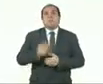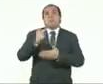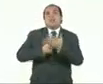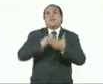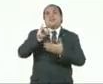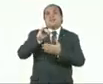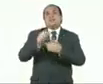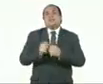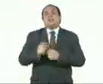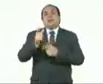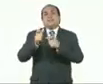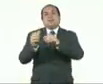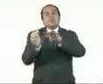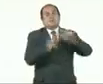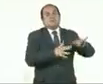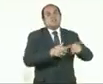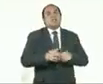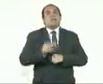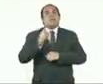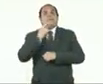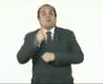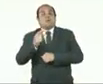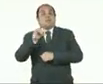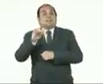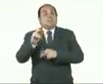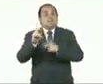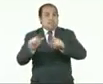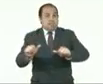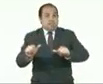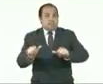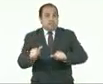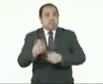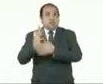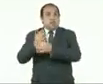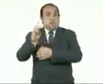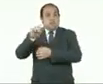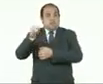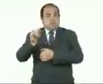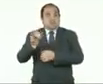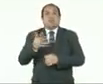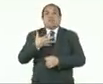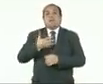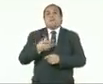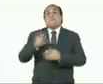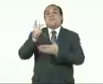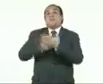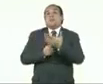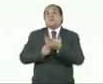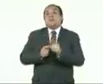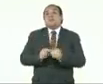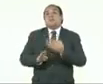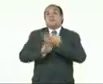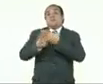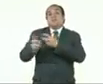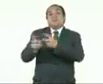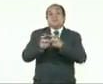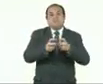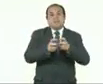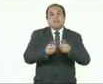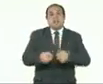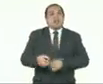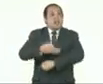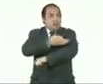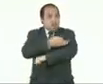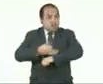tiene que ver con lo que dijo Martí. Es parte de este programa de prevención del delito, en donde